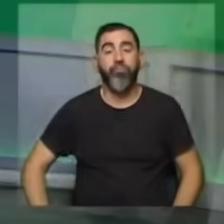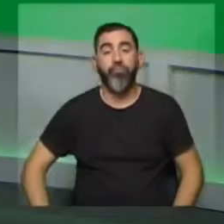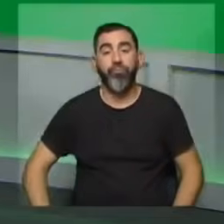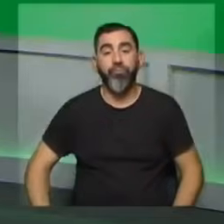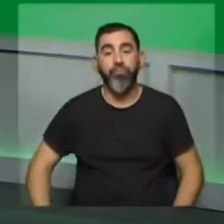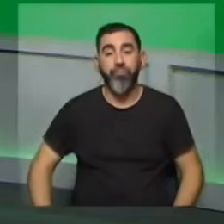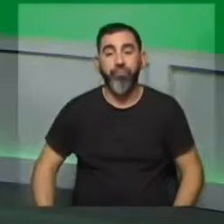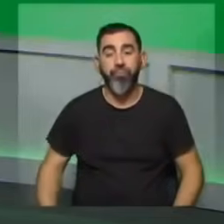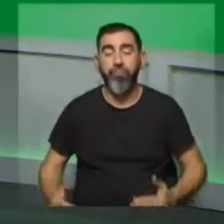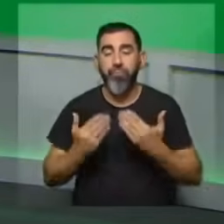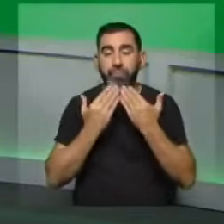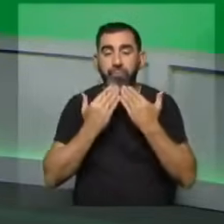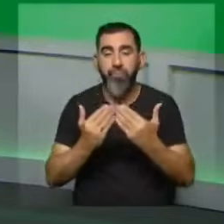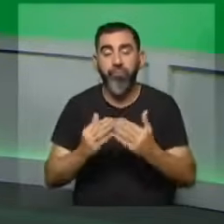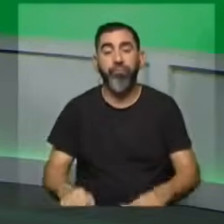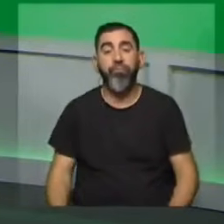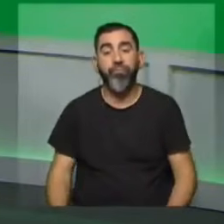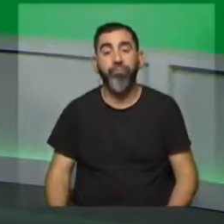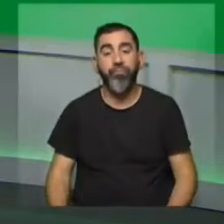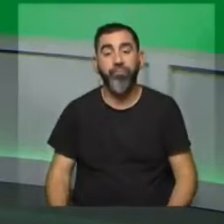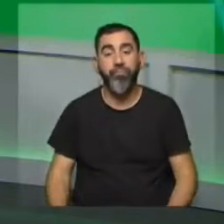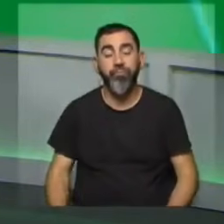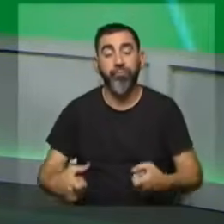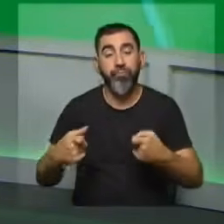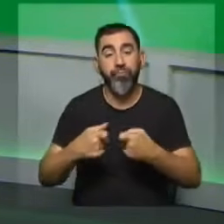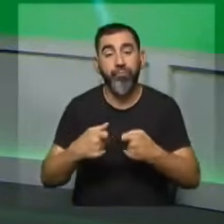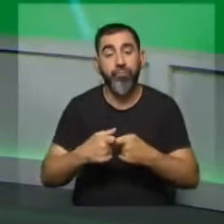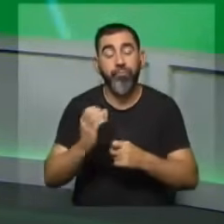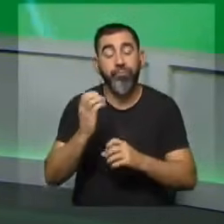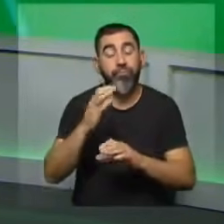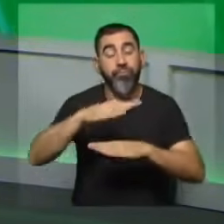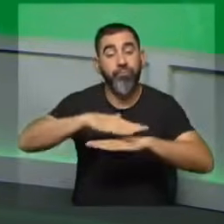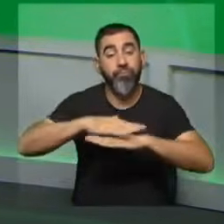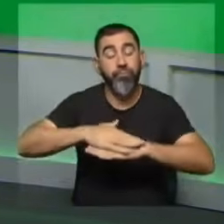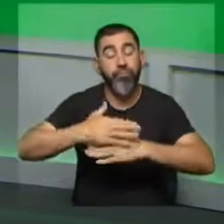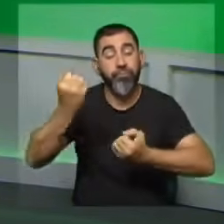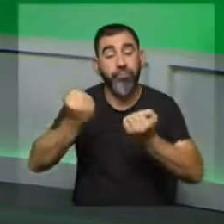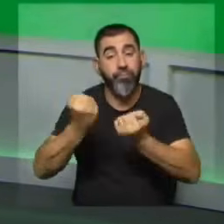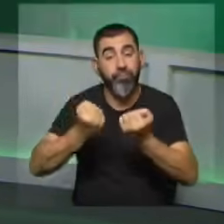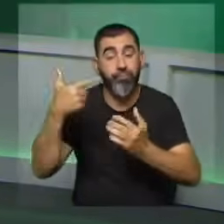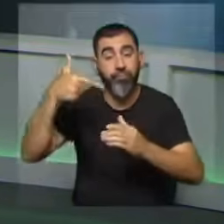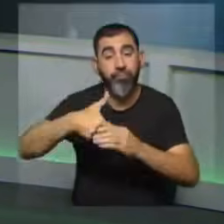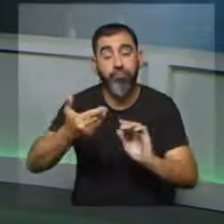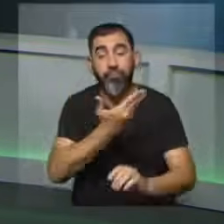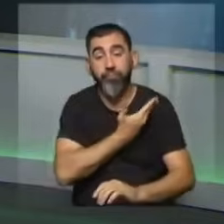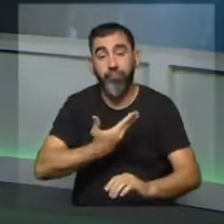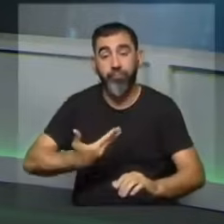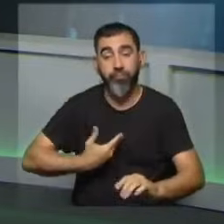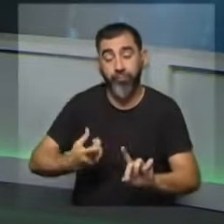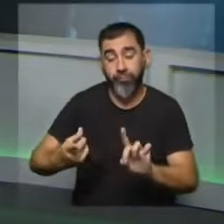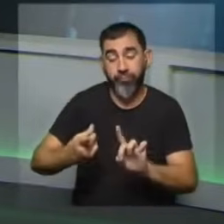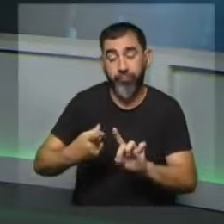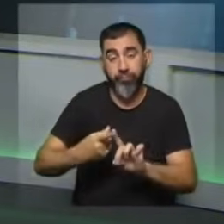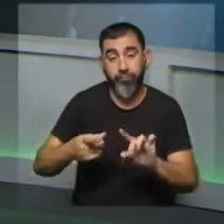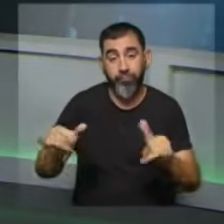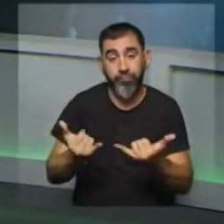parlamento Muchas gracias Eduardo otros temas la asociación de transportistas de combustible y el poder ejecutivo lograron